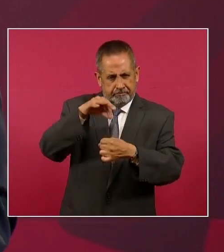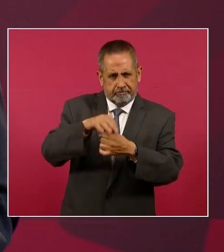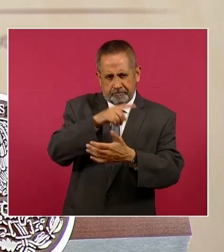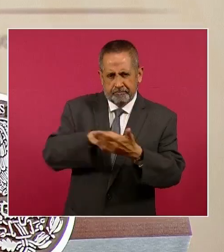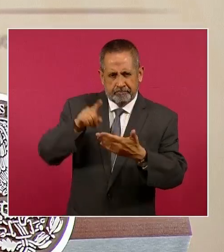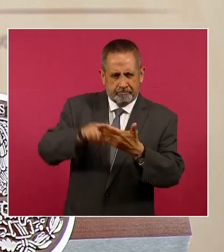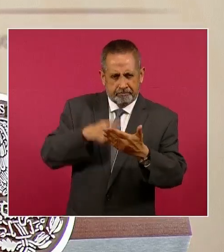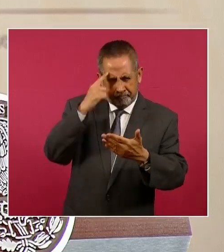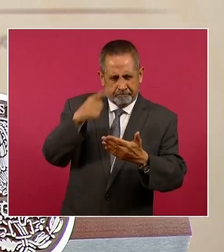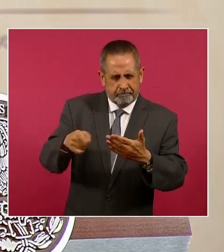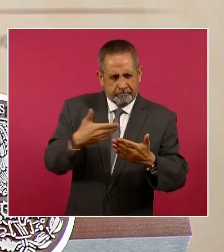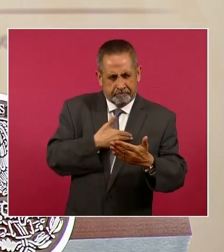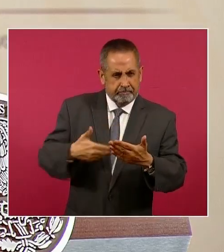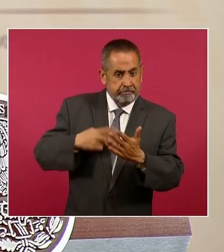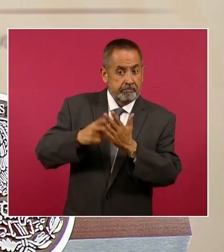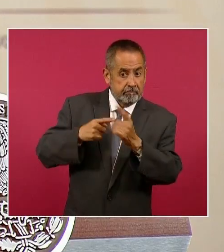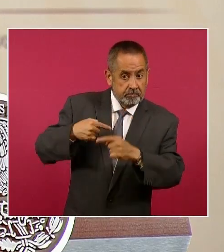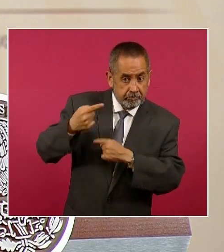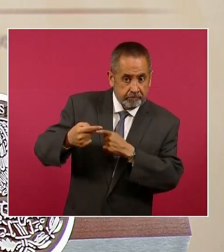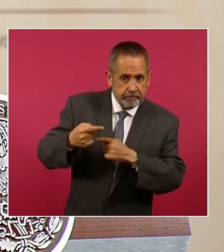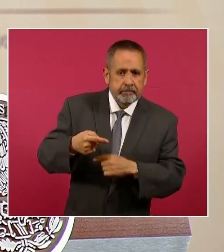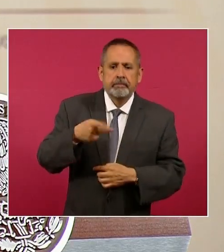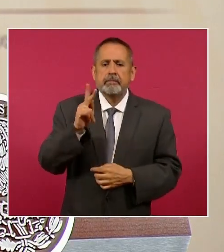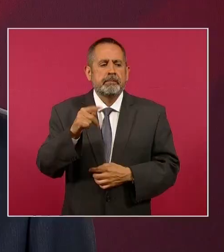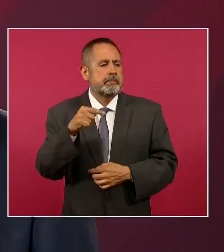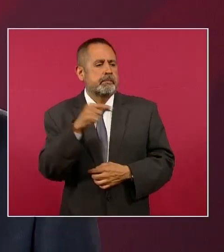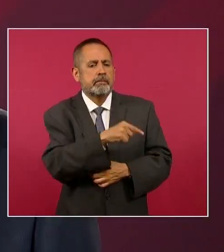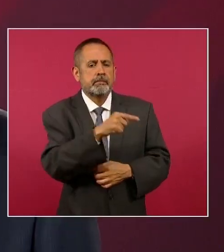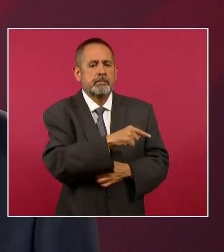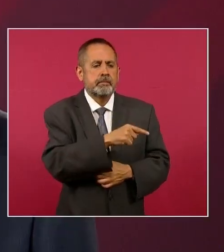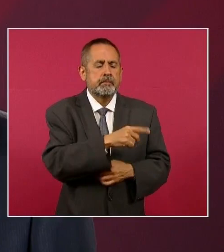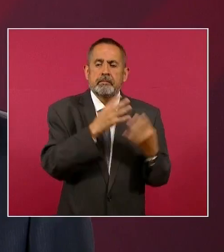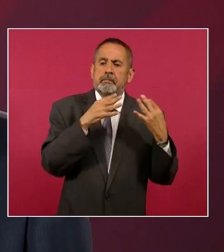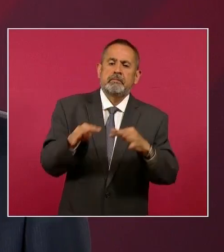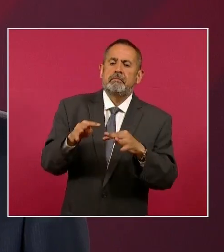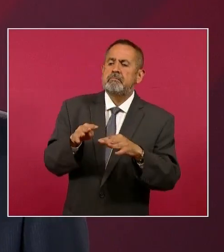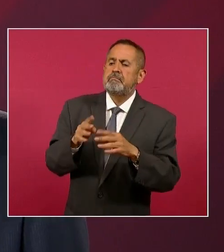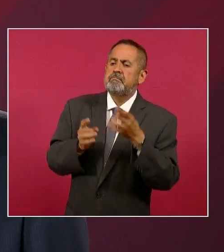pero de todas maneras está expuesto